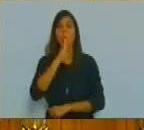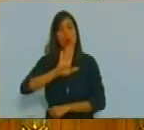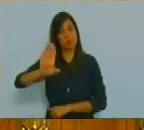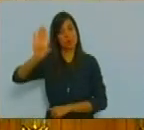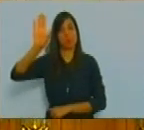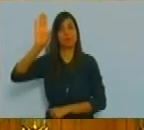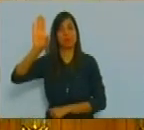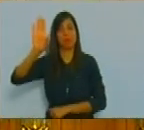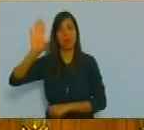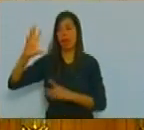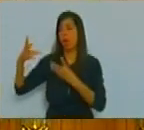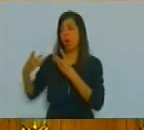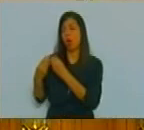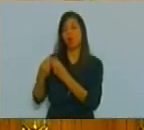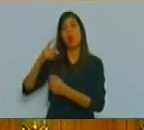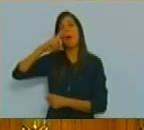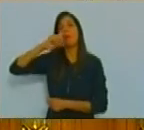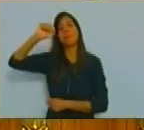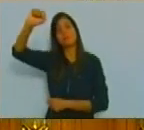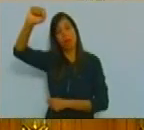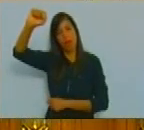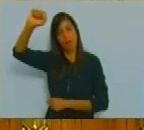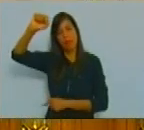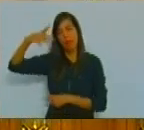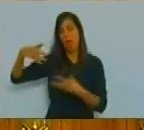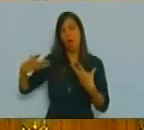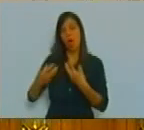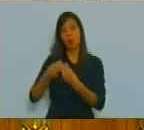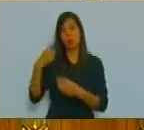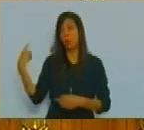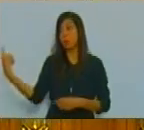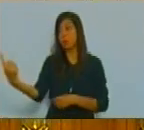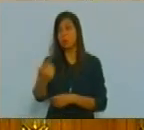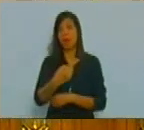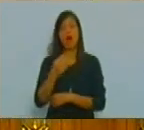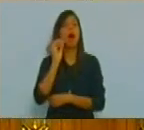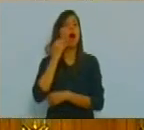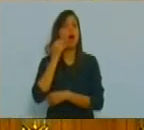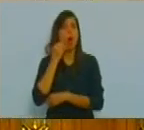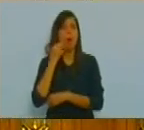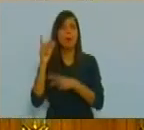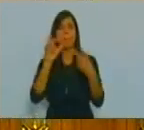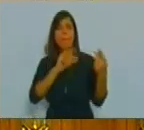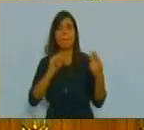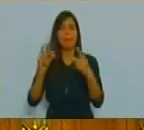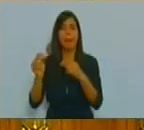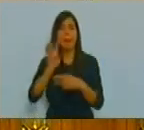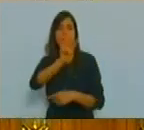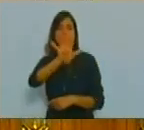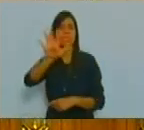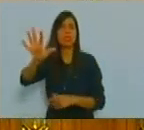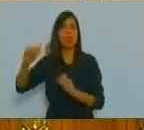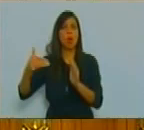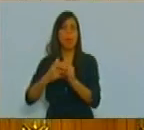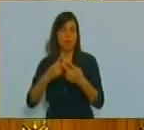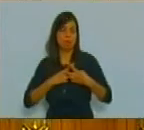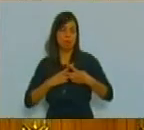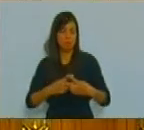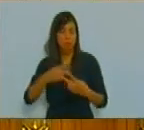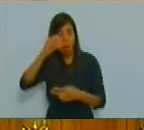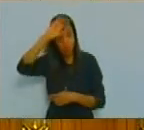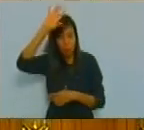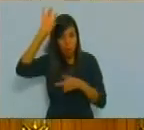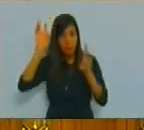junto al presidente nicolás maduro junto a toda esta juventud que batalla a los 25 mil brigadistas de robert serra